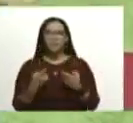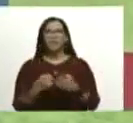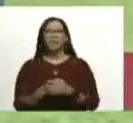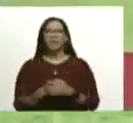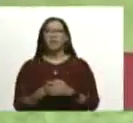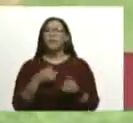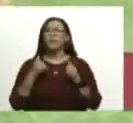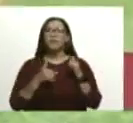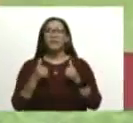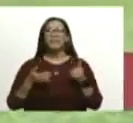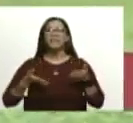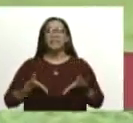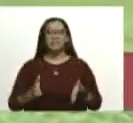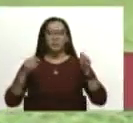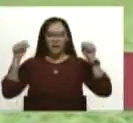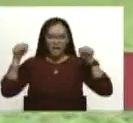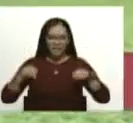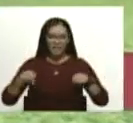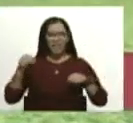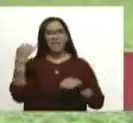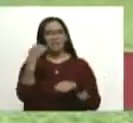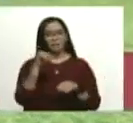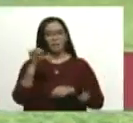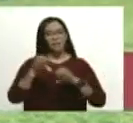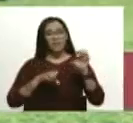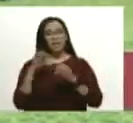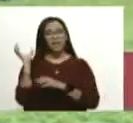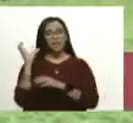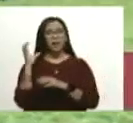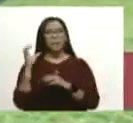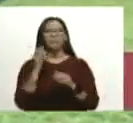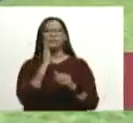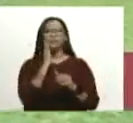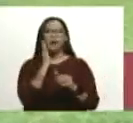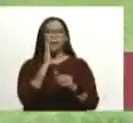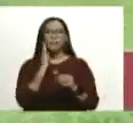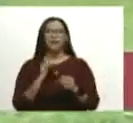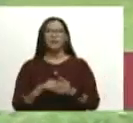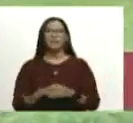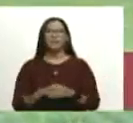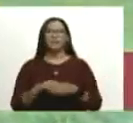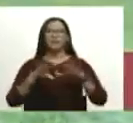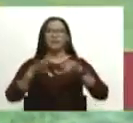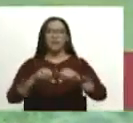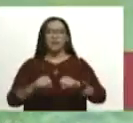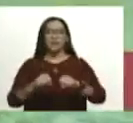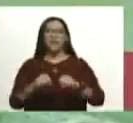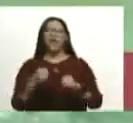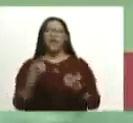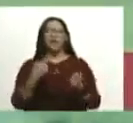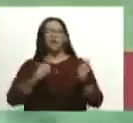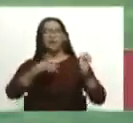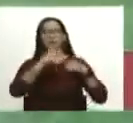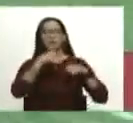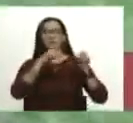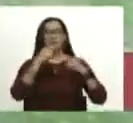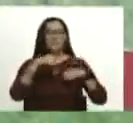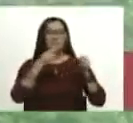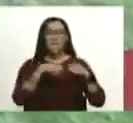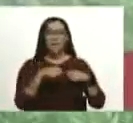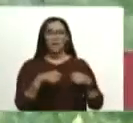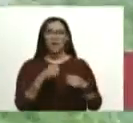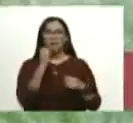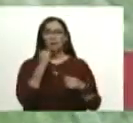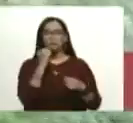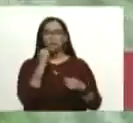nació en cautiverio aquí en el zoológico de Caricuao, pero su mamá fue incautada a unos traficantes que pretendían